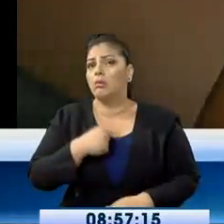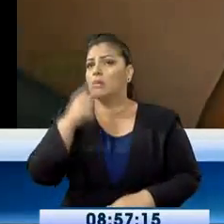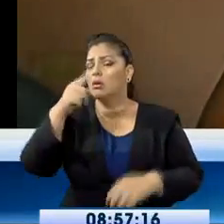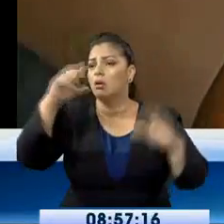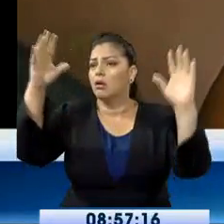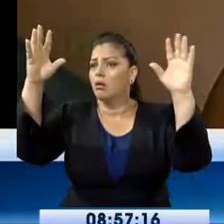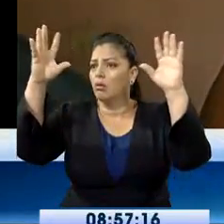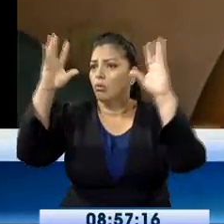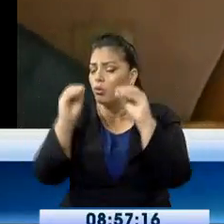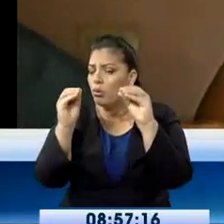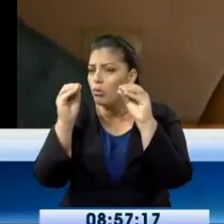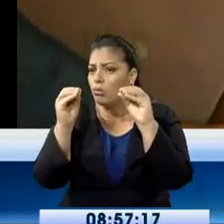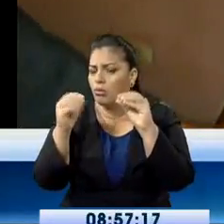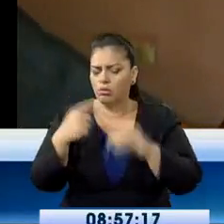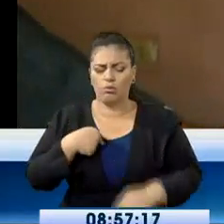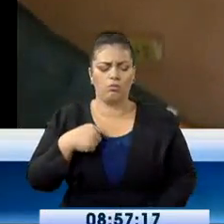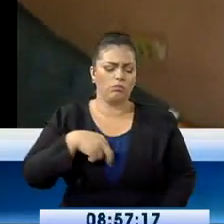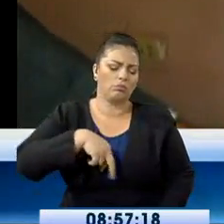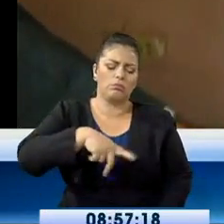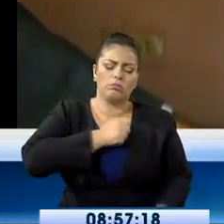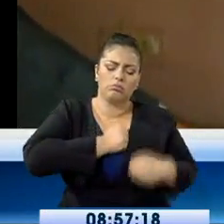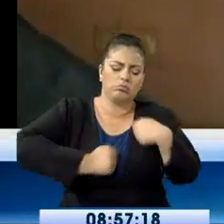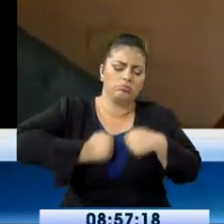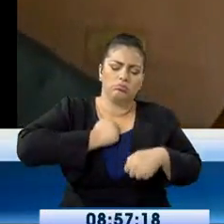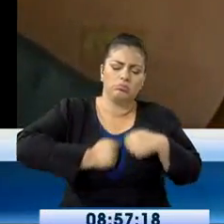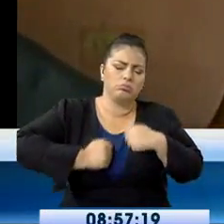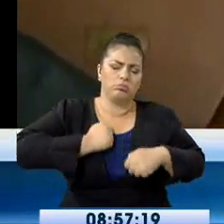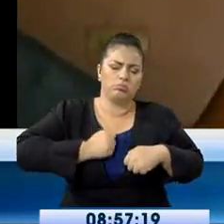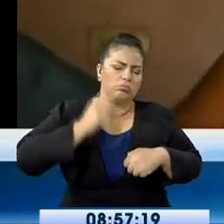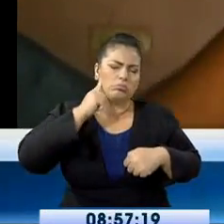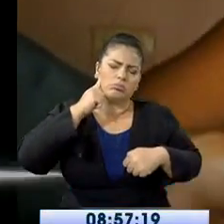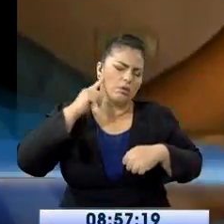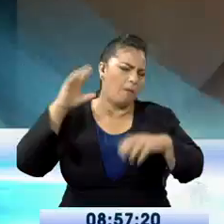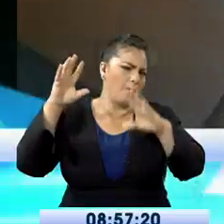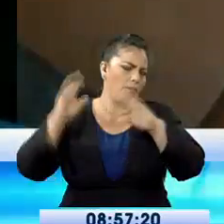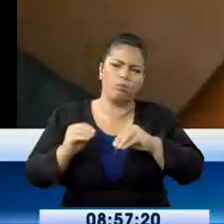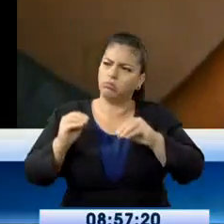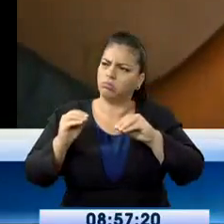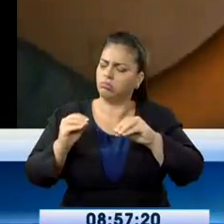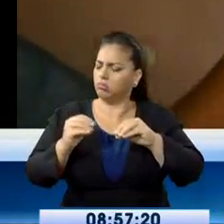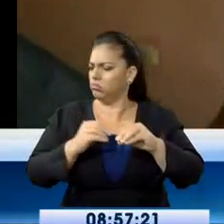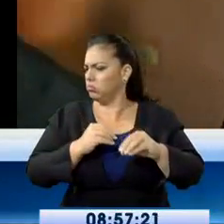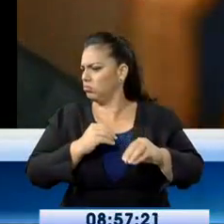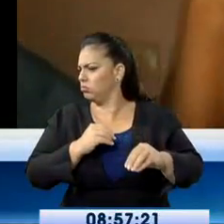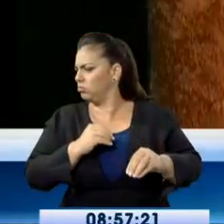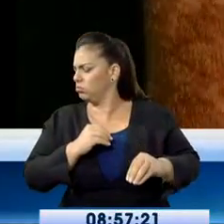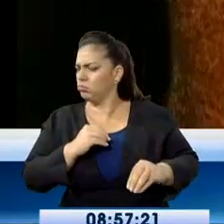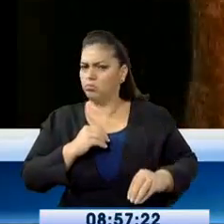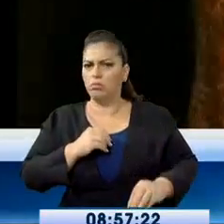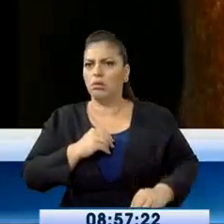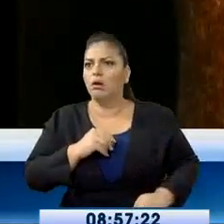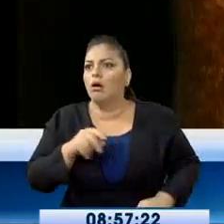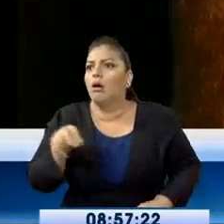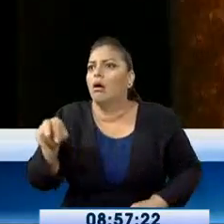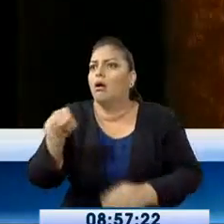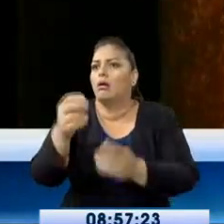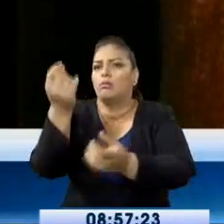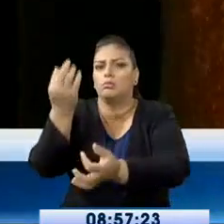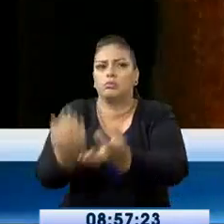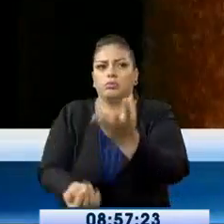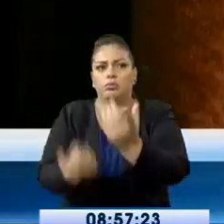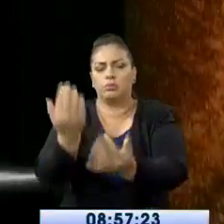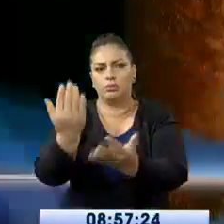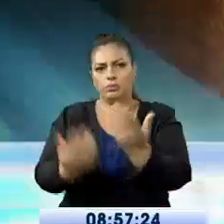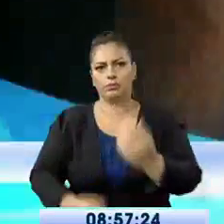pum, ya cuando venía por ahí, ya vi la humazón y la candela ahí. Doña Gregoria, o Cuchita,